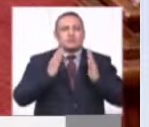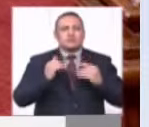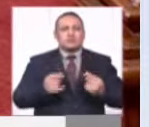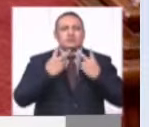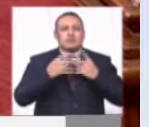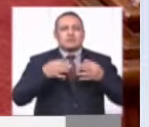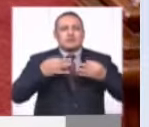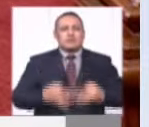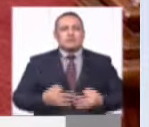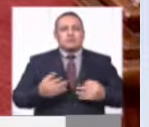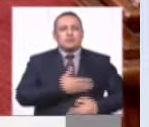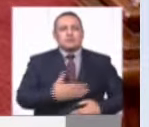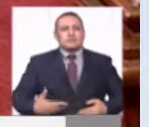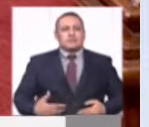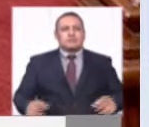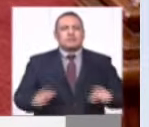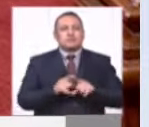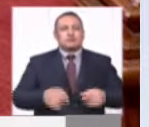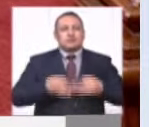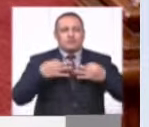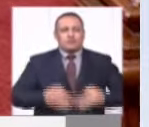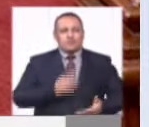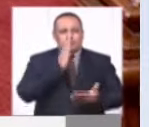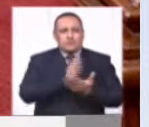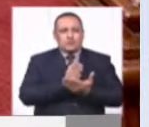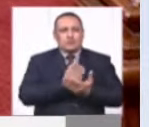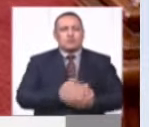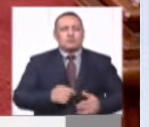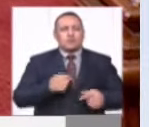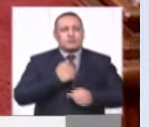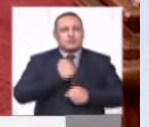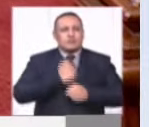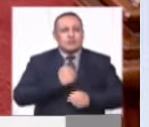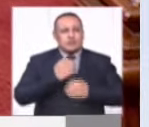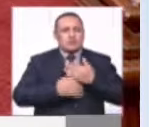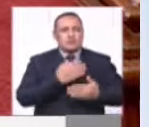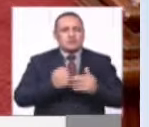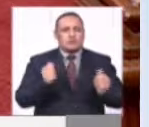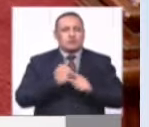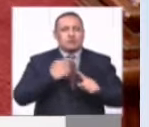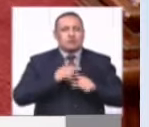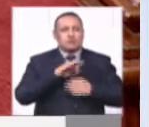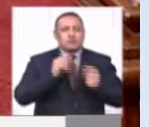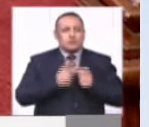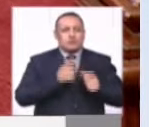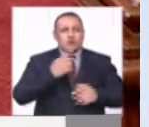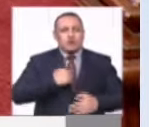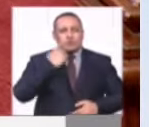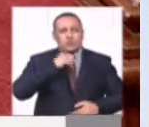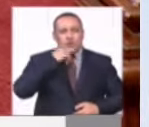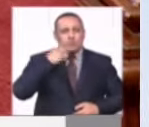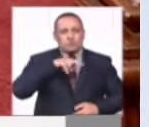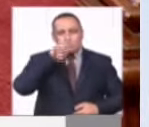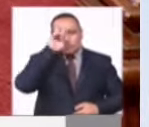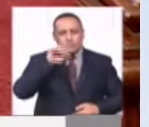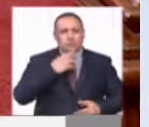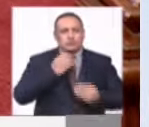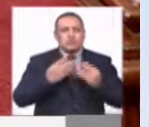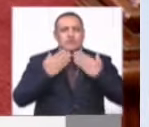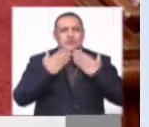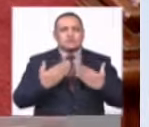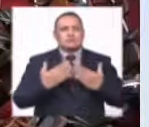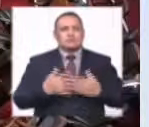Y reafirmo, presidente, nuestro firme compromiso de seguir trabajando por todas las peruanas y peruanos. Muchas